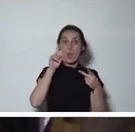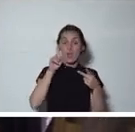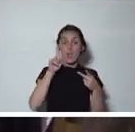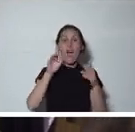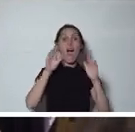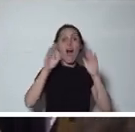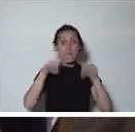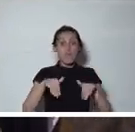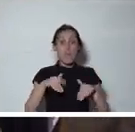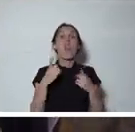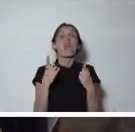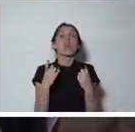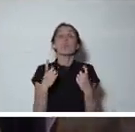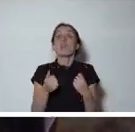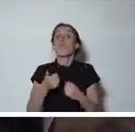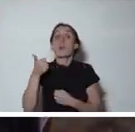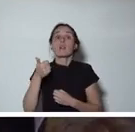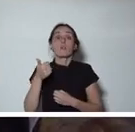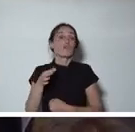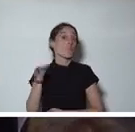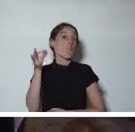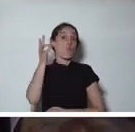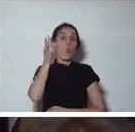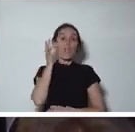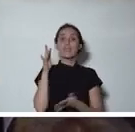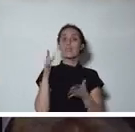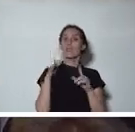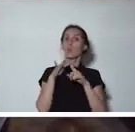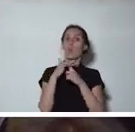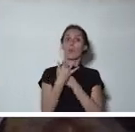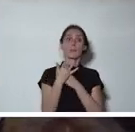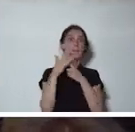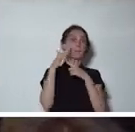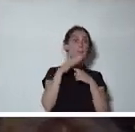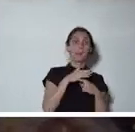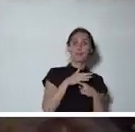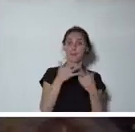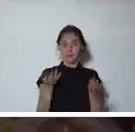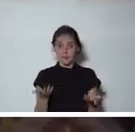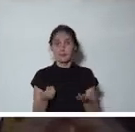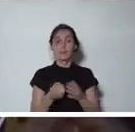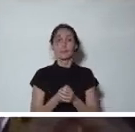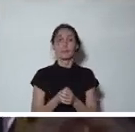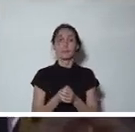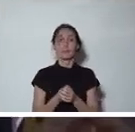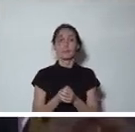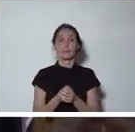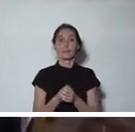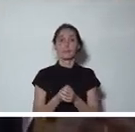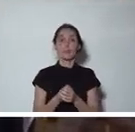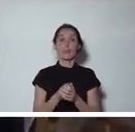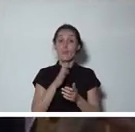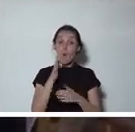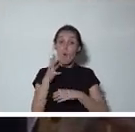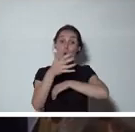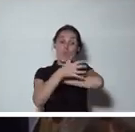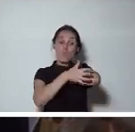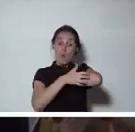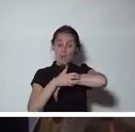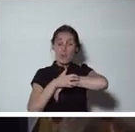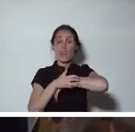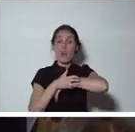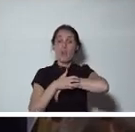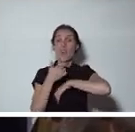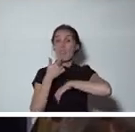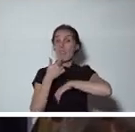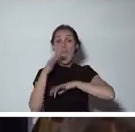son precisamente las mujeres en situación de precariedad porque Es evidente lo dicen todas las estadísticas que la pobreza tiene rostro de mujer y que